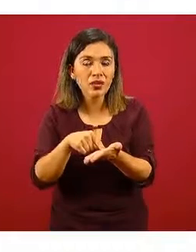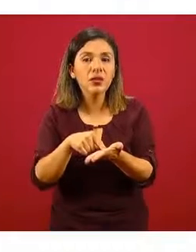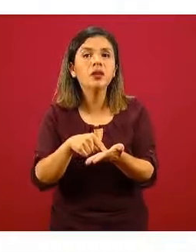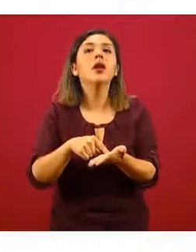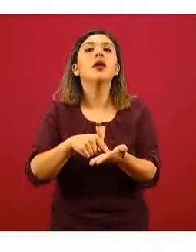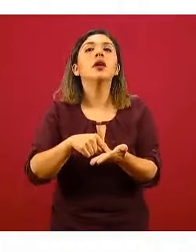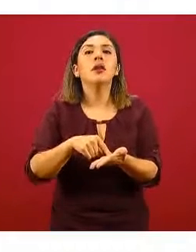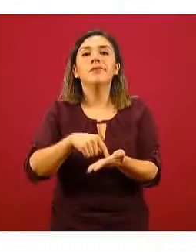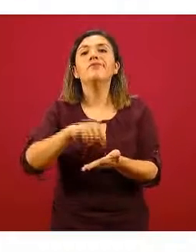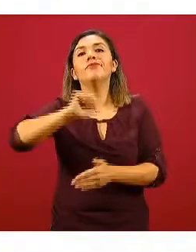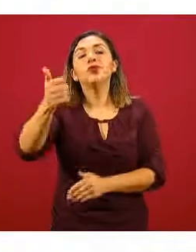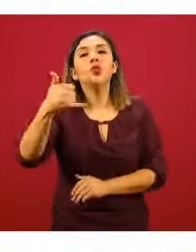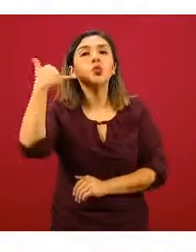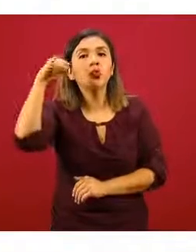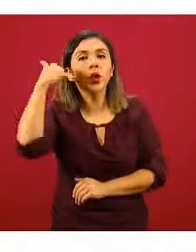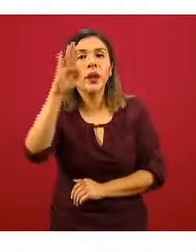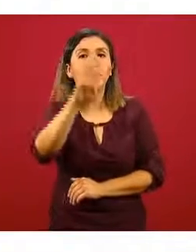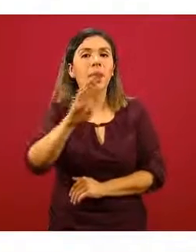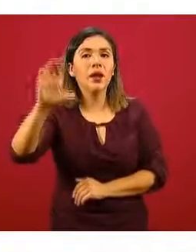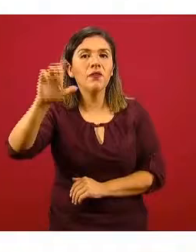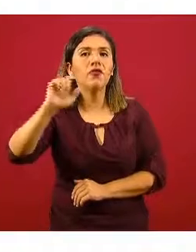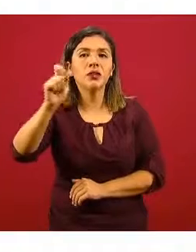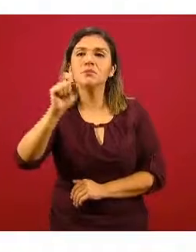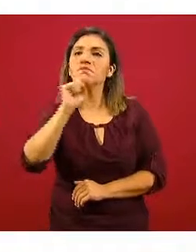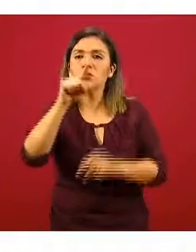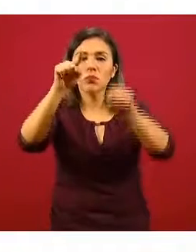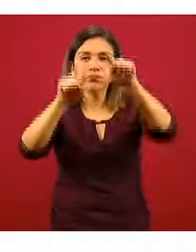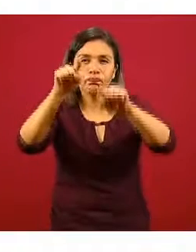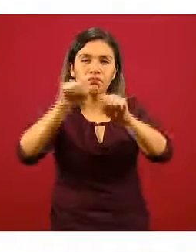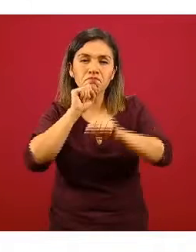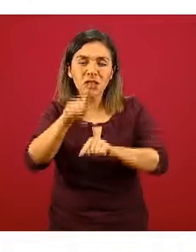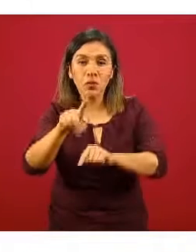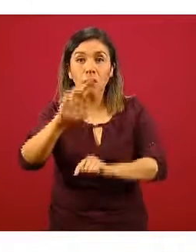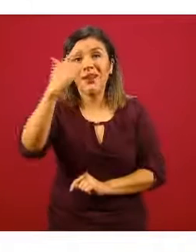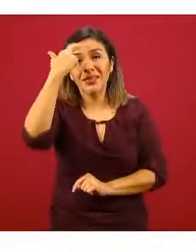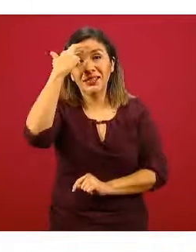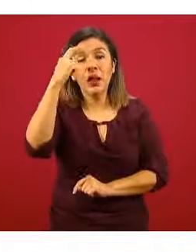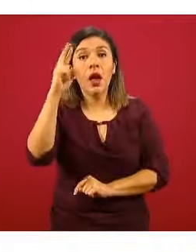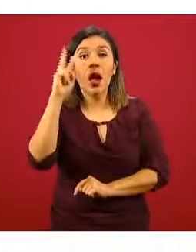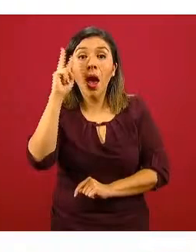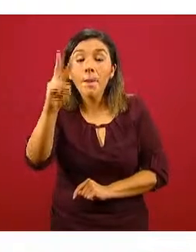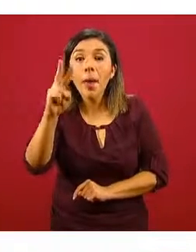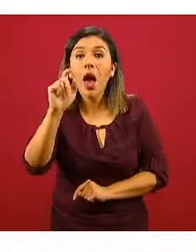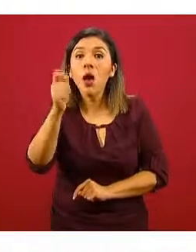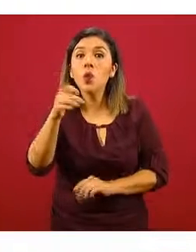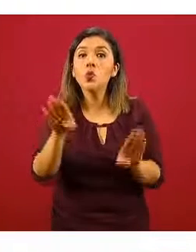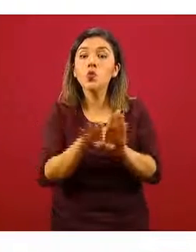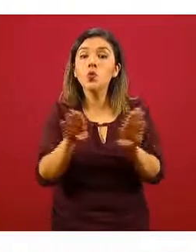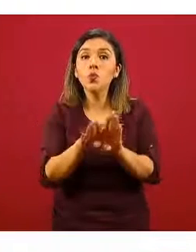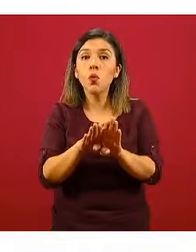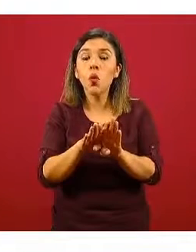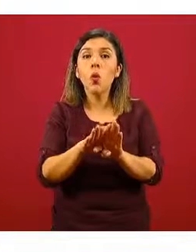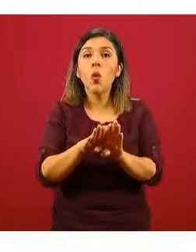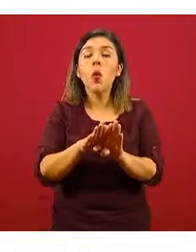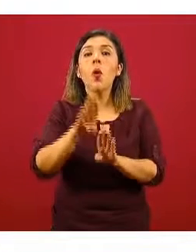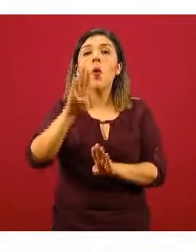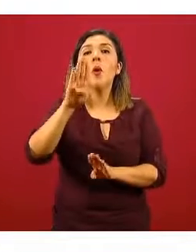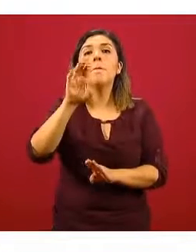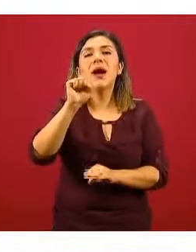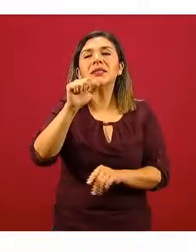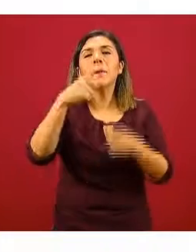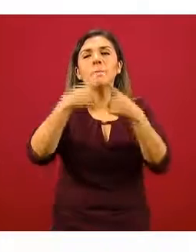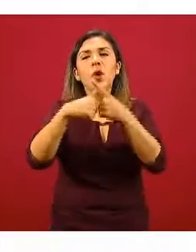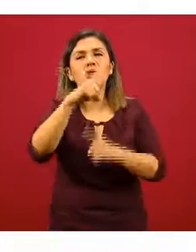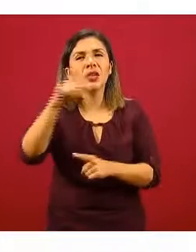lugar y prácticamente Yucatán y Baja California en un mismo nivel. Recordando que cuando lo vemos en base poblacional sí podemos hacer